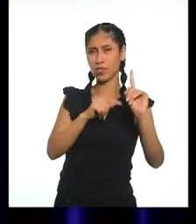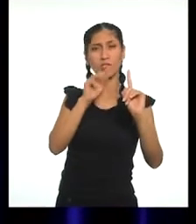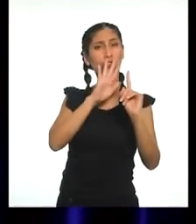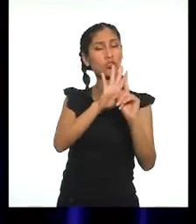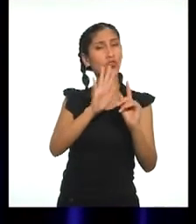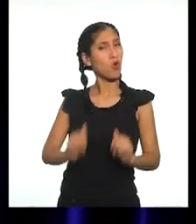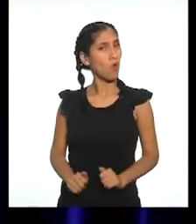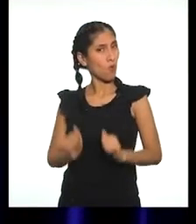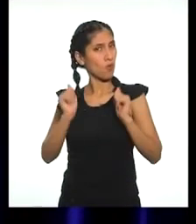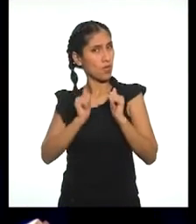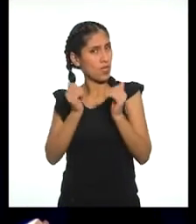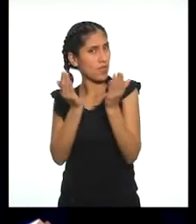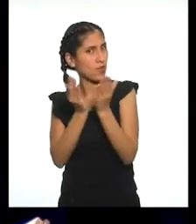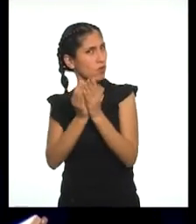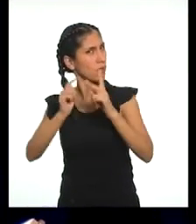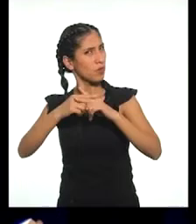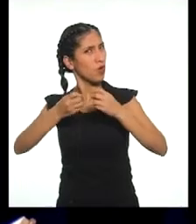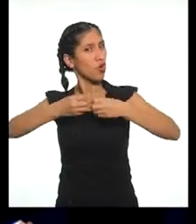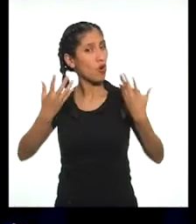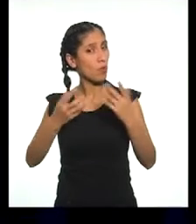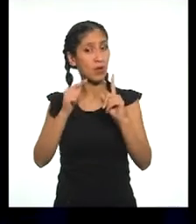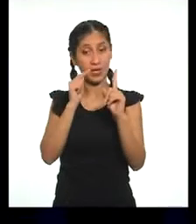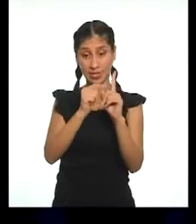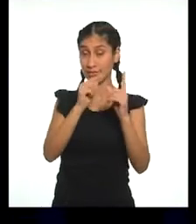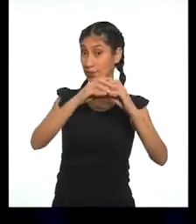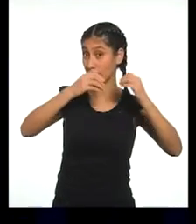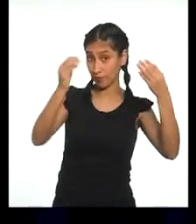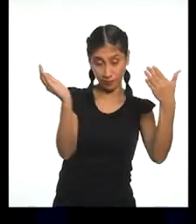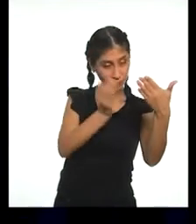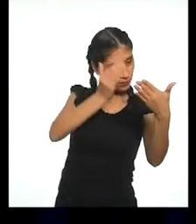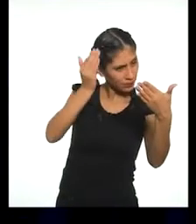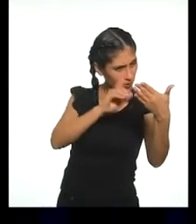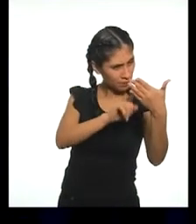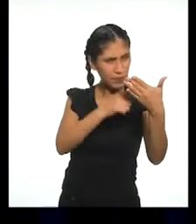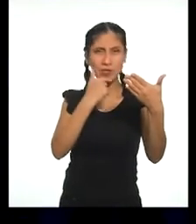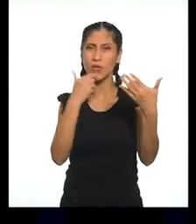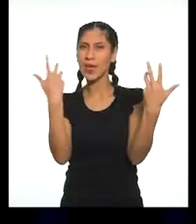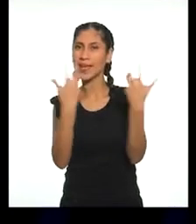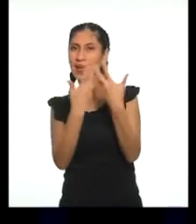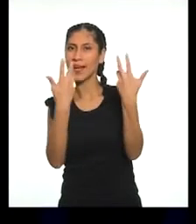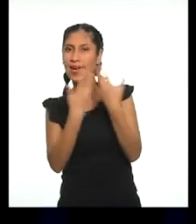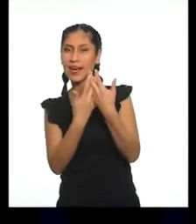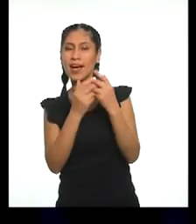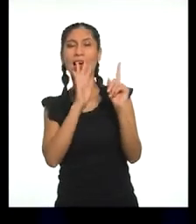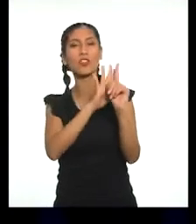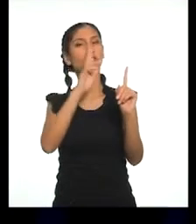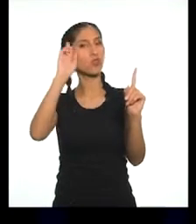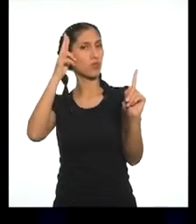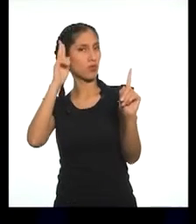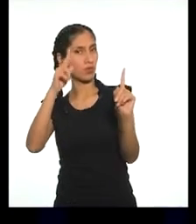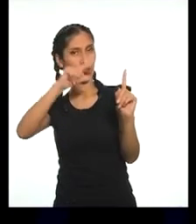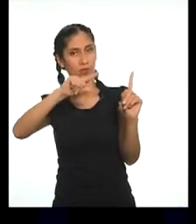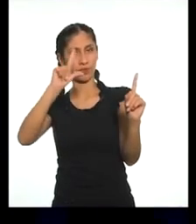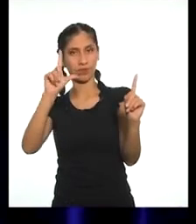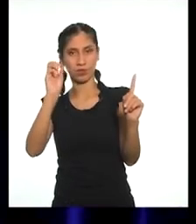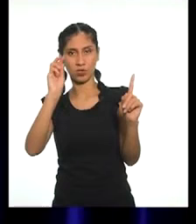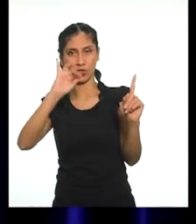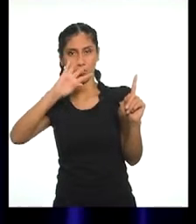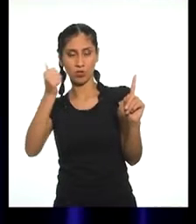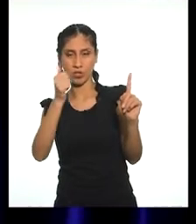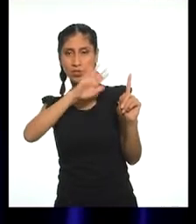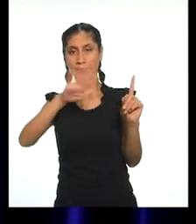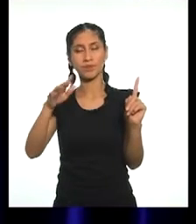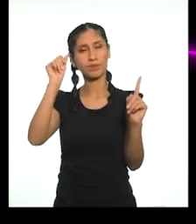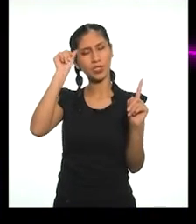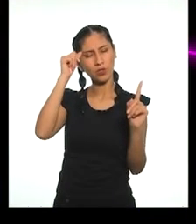empezó su vida escolar. En este fragmento se refiere a su profesora Gloria Pizarro.